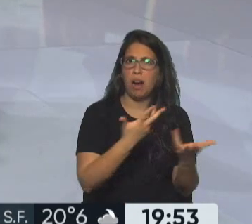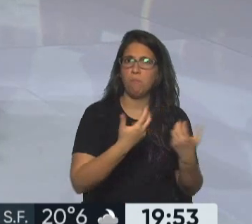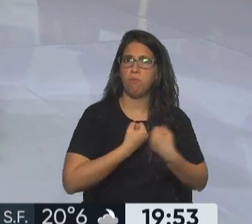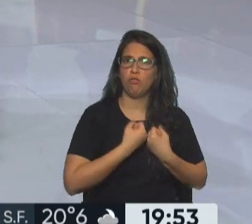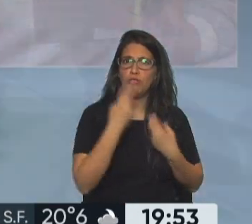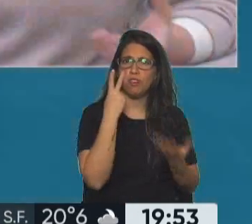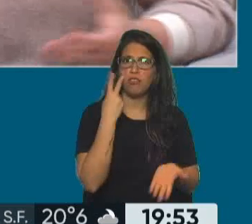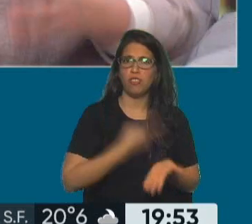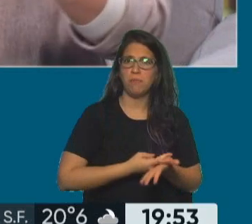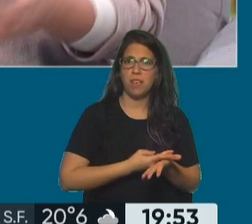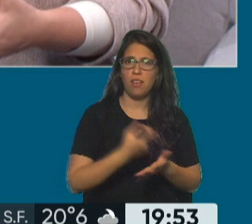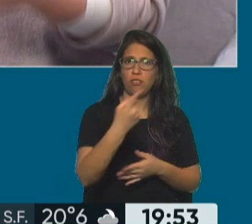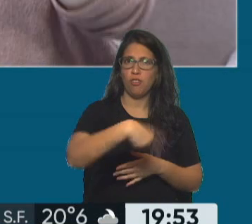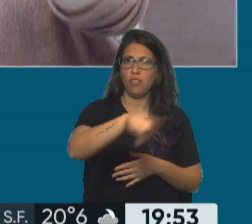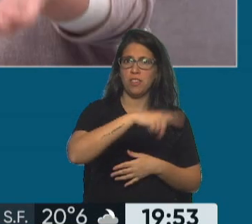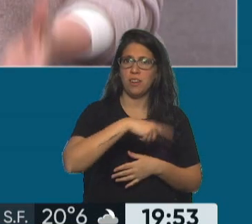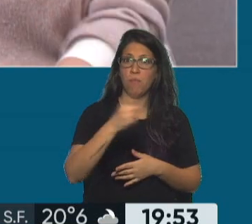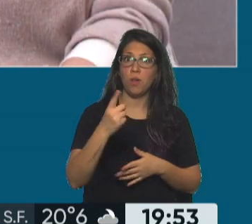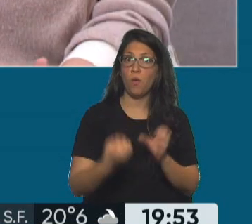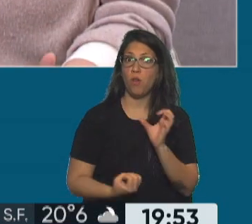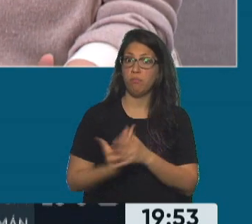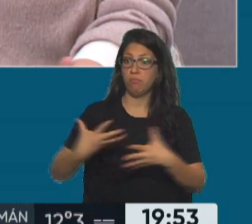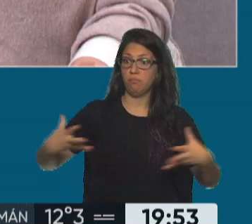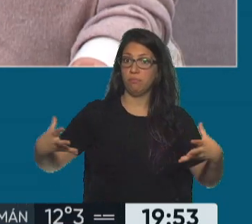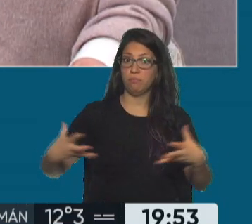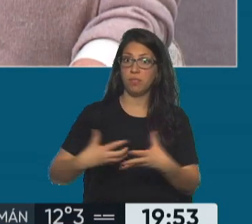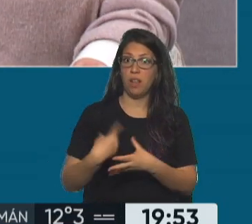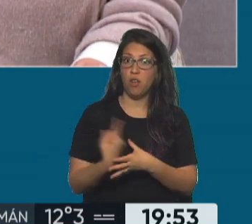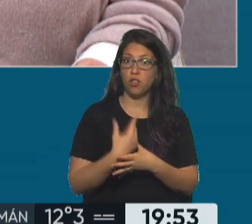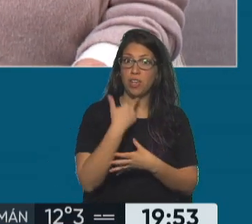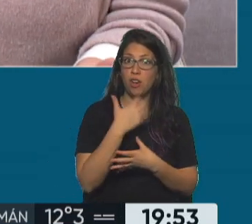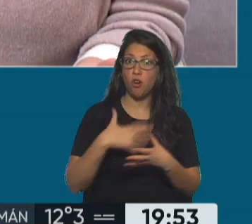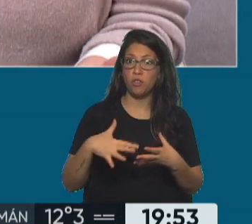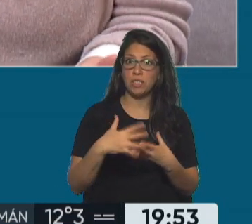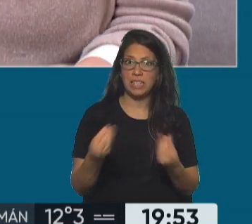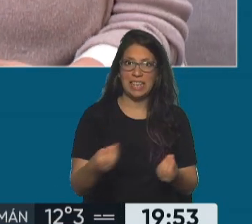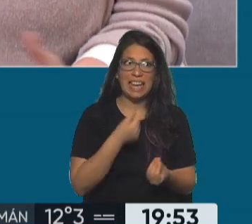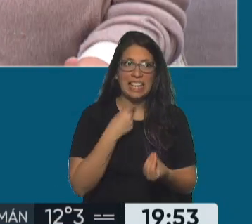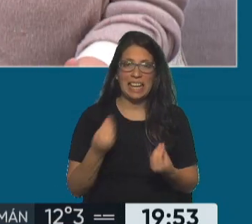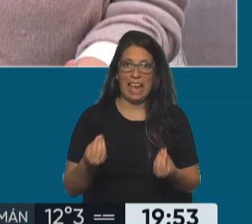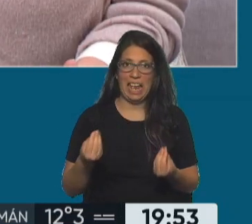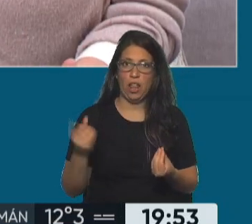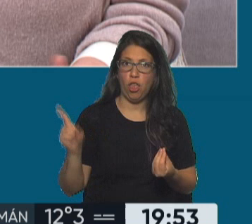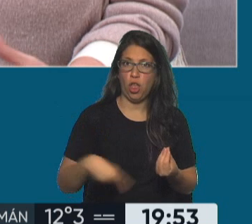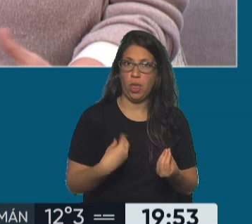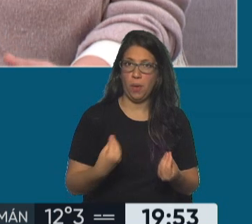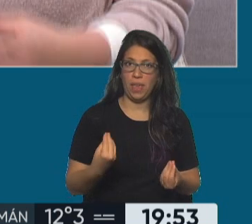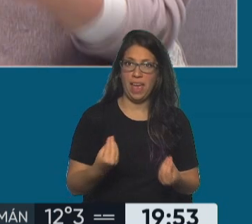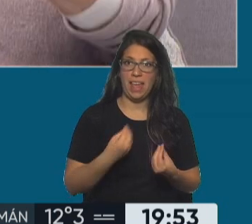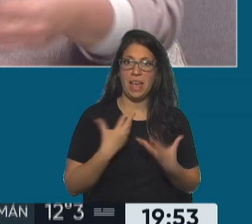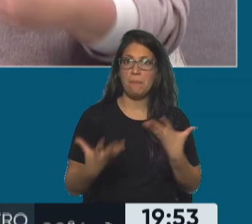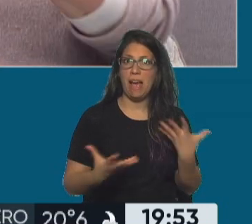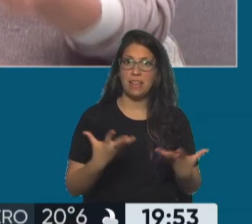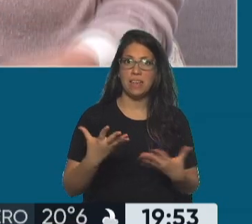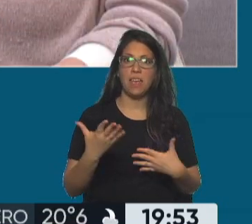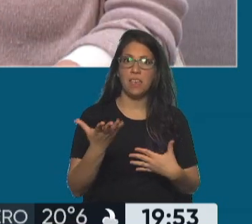de ellas a partir de su crímenes, porque imagínate que cuando surge el colectivo era como, ¿y estos qué quieren? ¿Y estos de dónde salieron? ¿No? Y Claro. bueno, y a